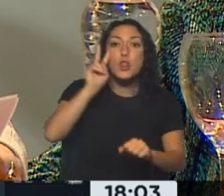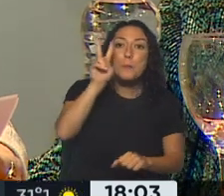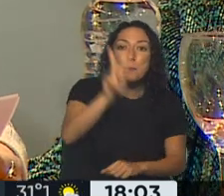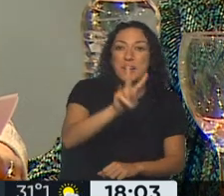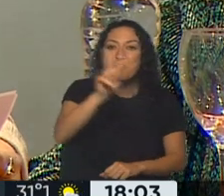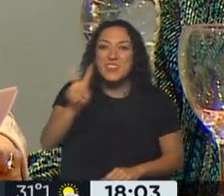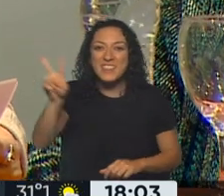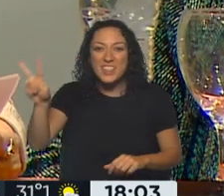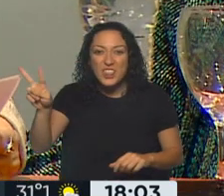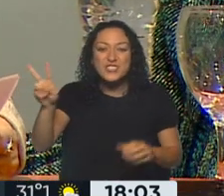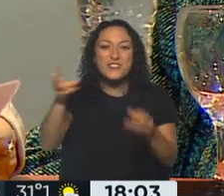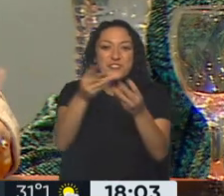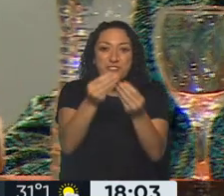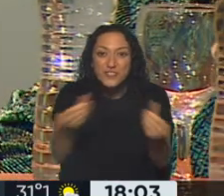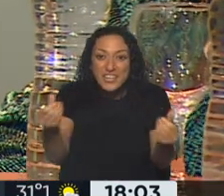2022 con más verdad.